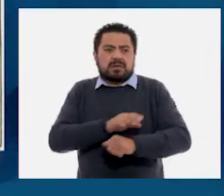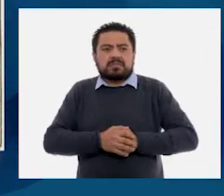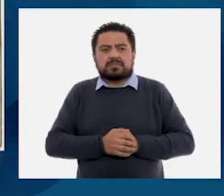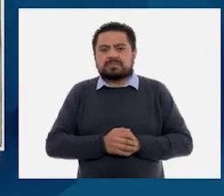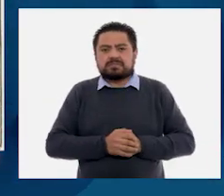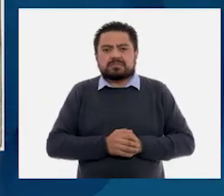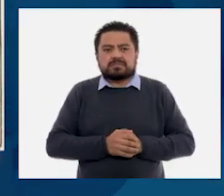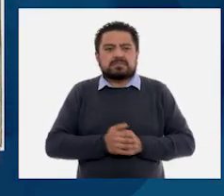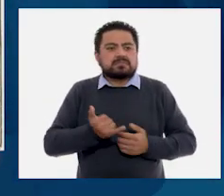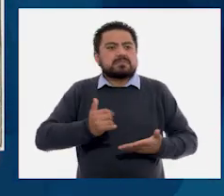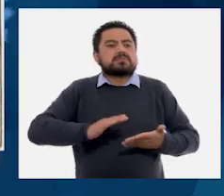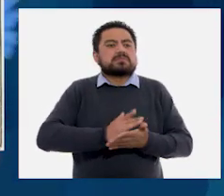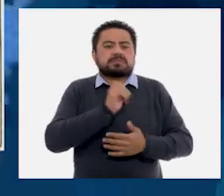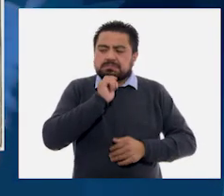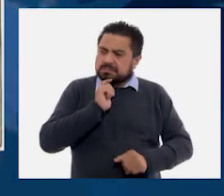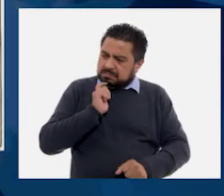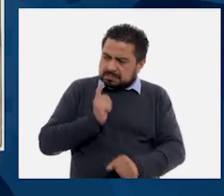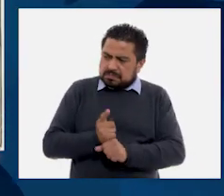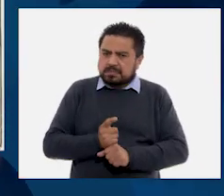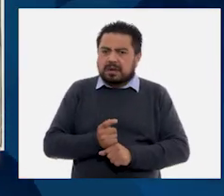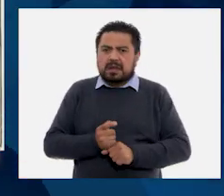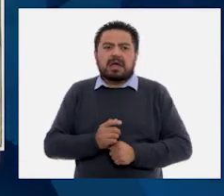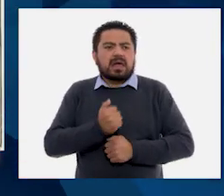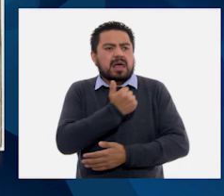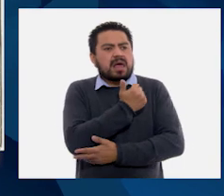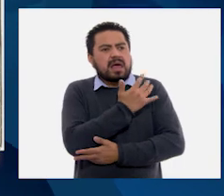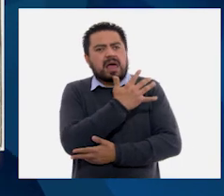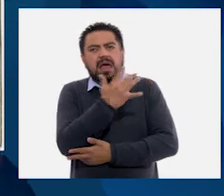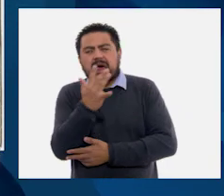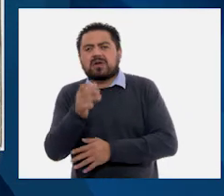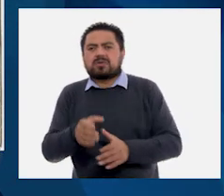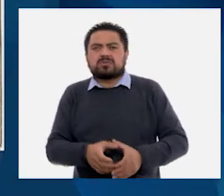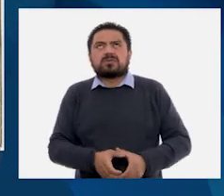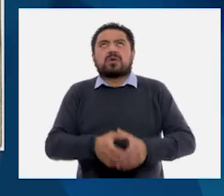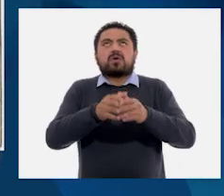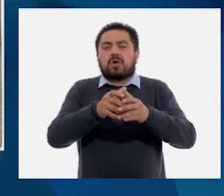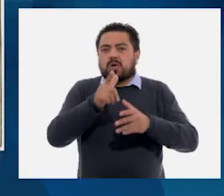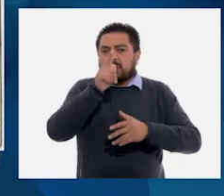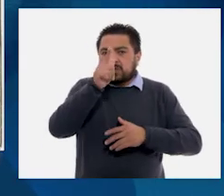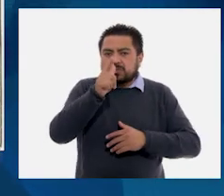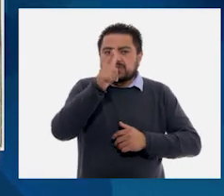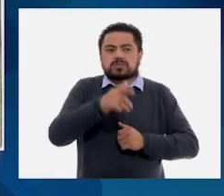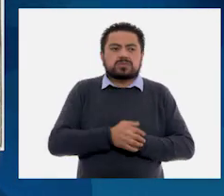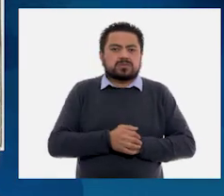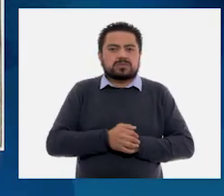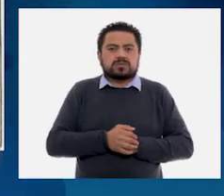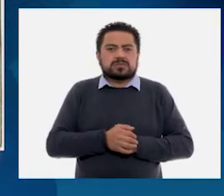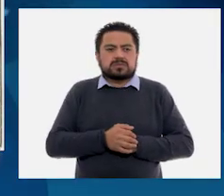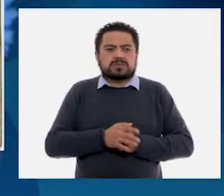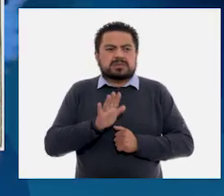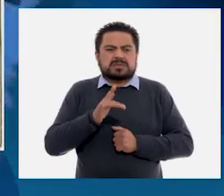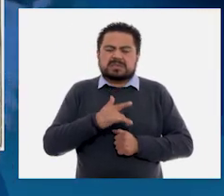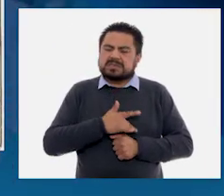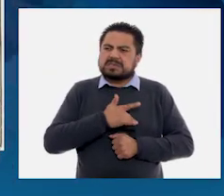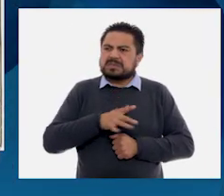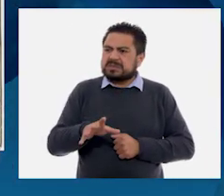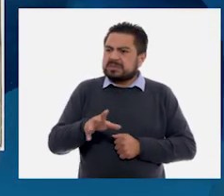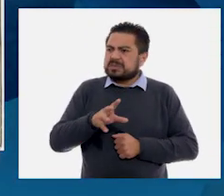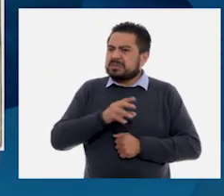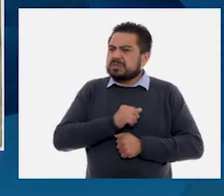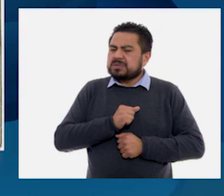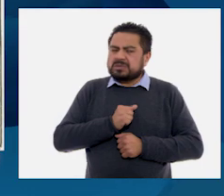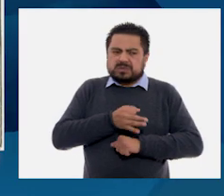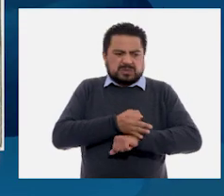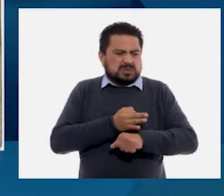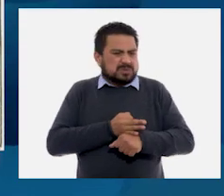superior. Y también identifico árboles, postes de luz. El corrido a mí me transmite un mensaje